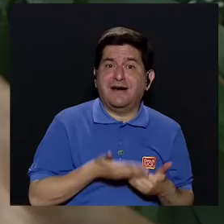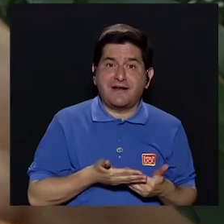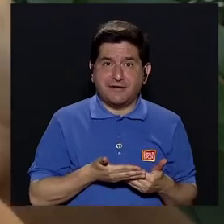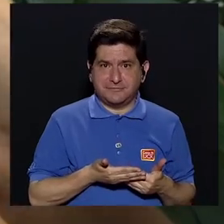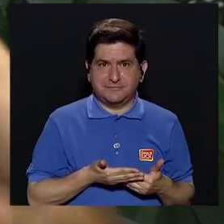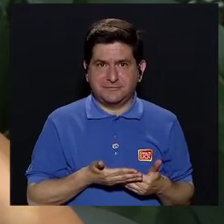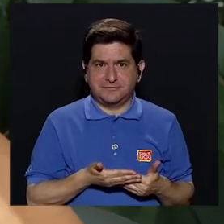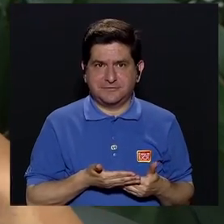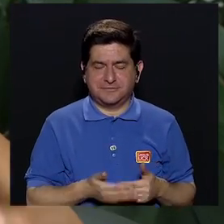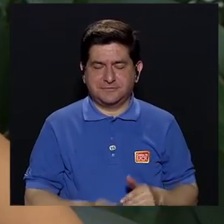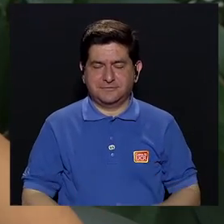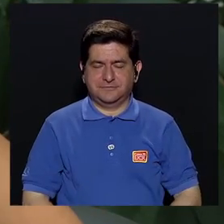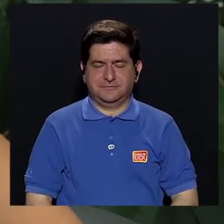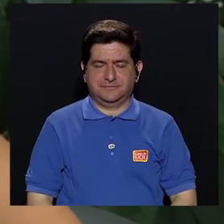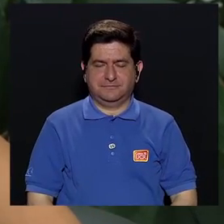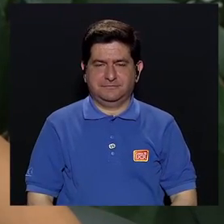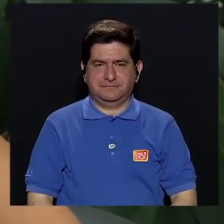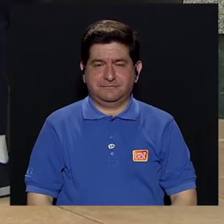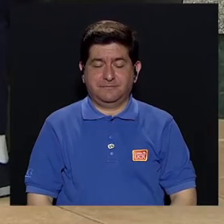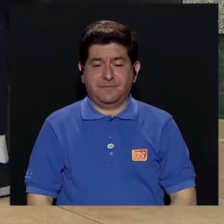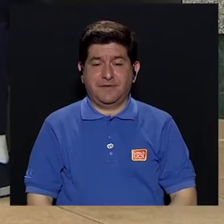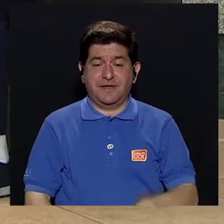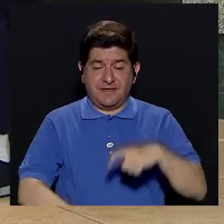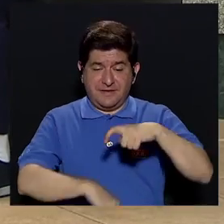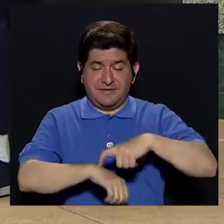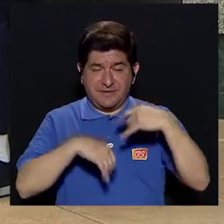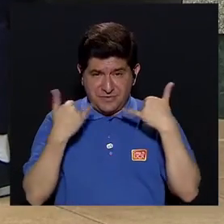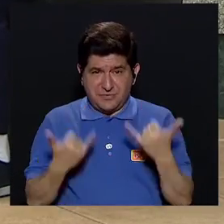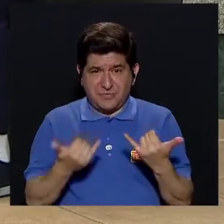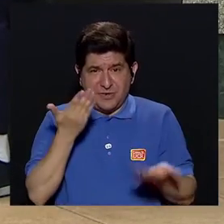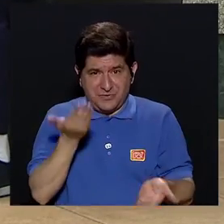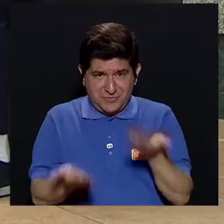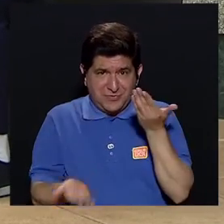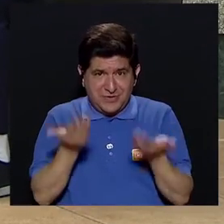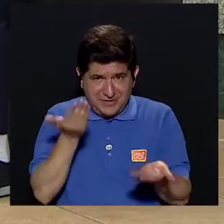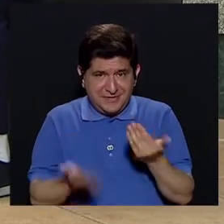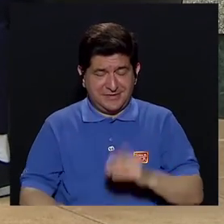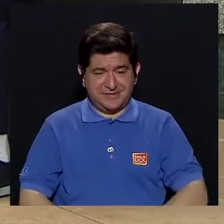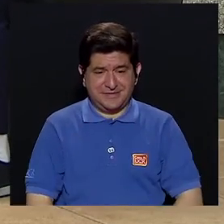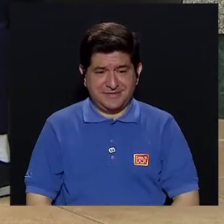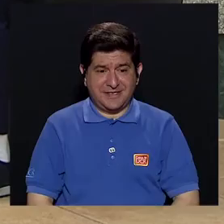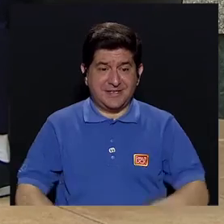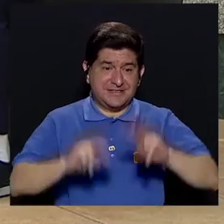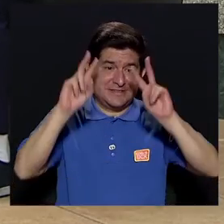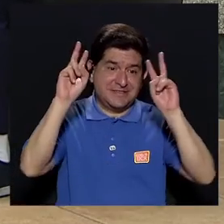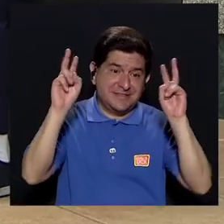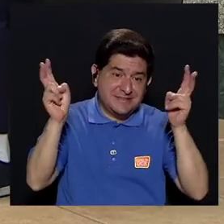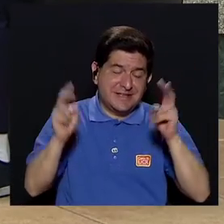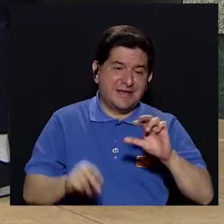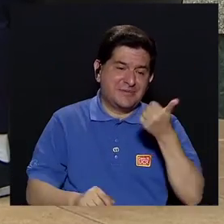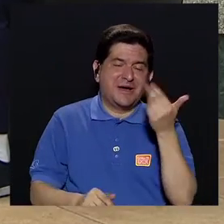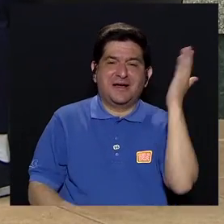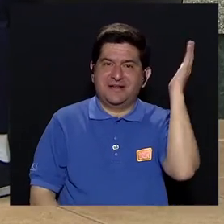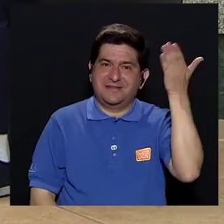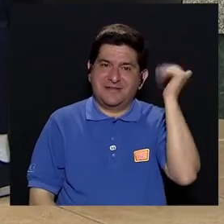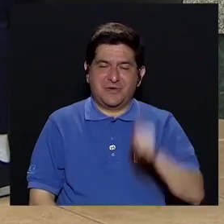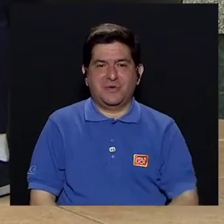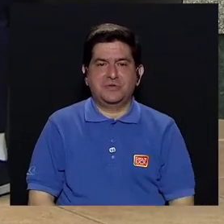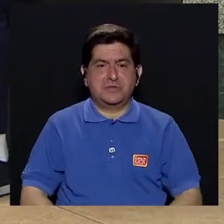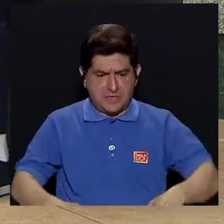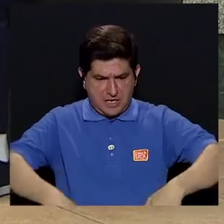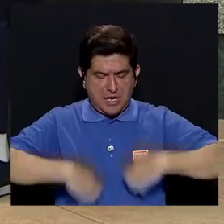prevenido décadas atrás. Y hoy día, efectivamente, tal vez eso pues será tema de otra